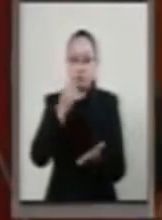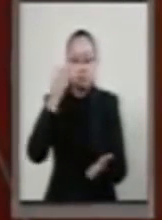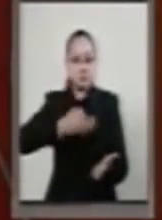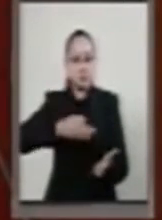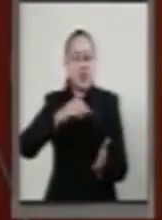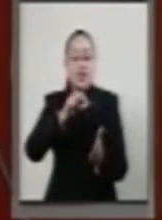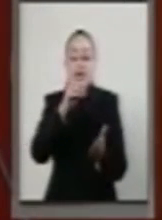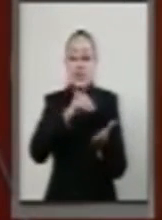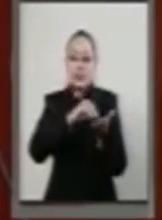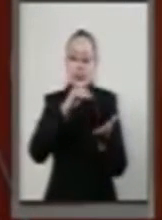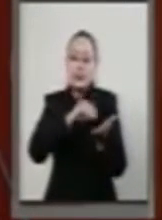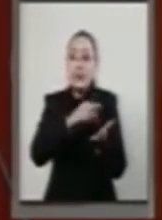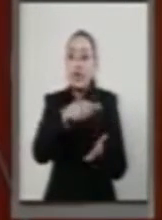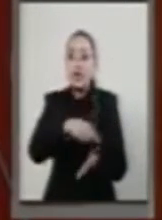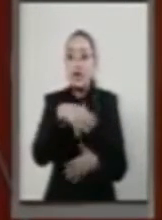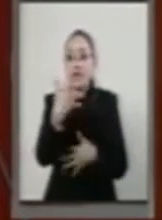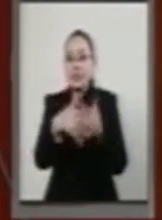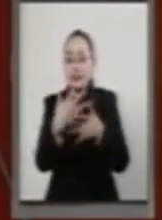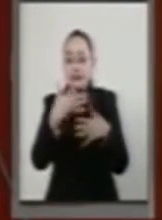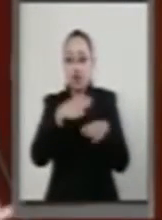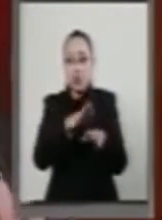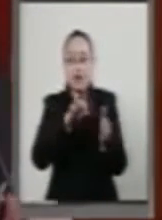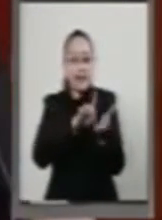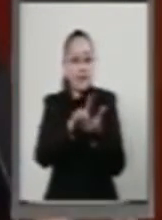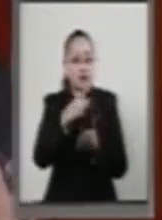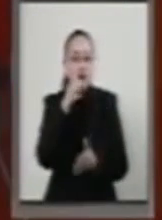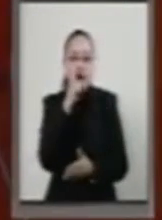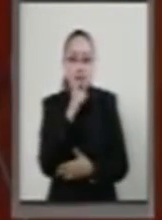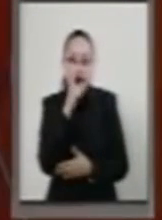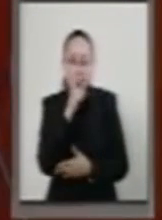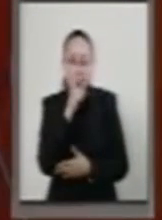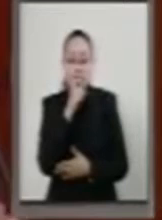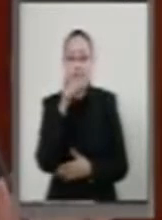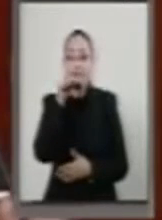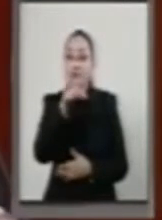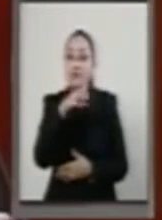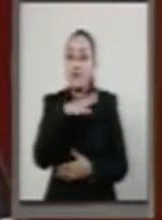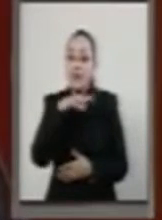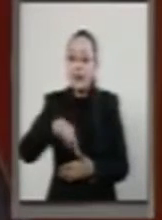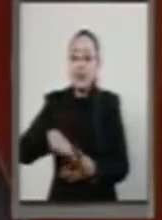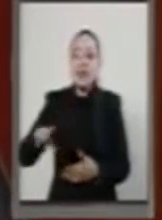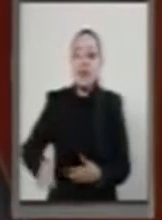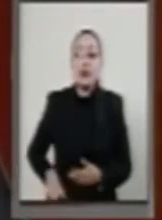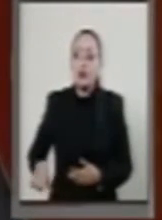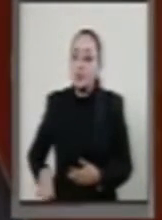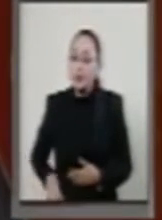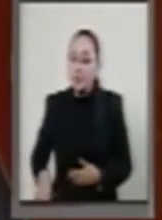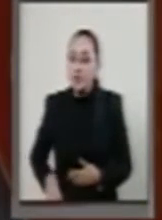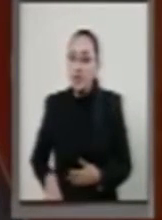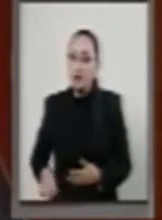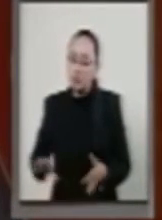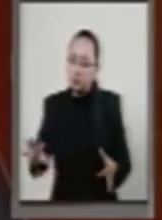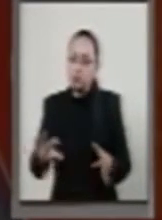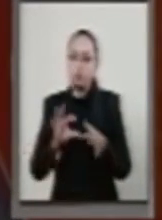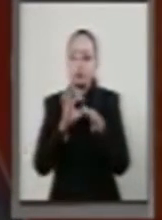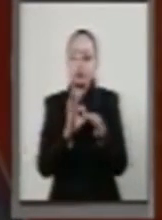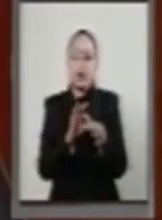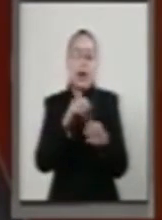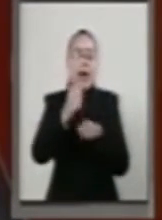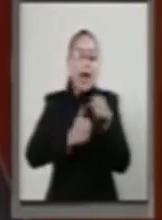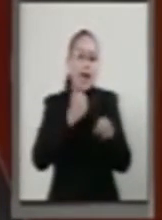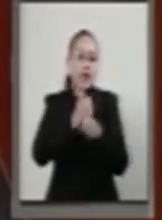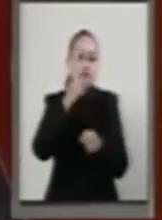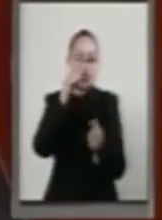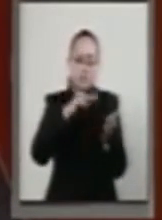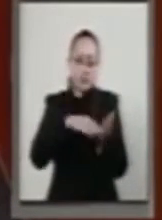15 sobre el derecho al agua, el Estado mexicano, por su parte, reformó en el año